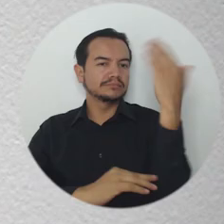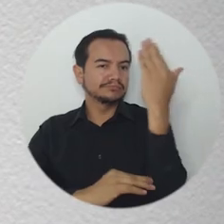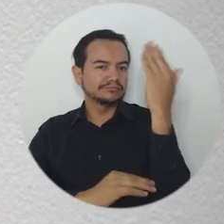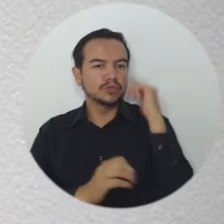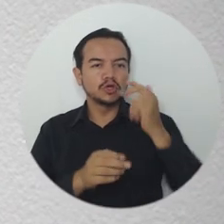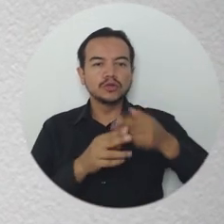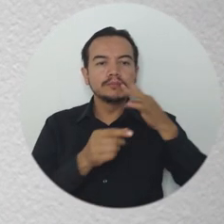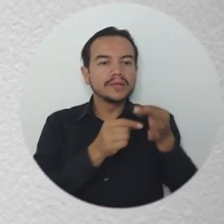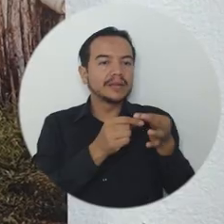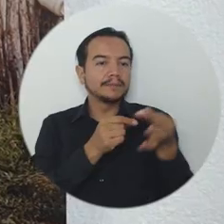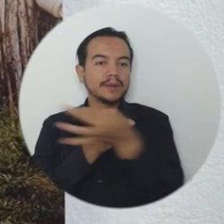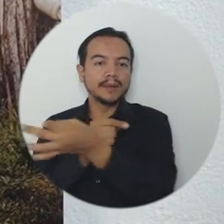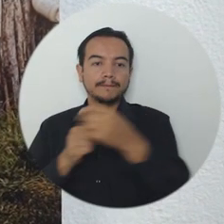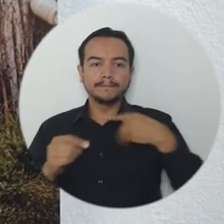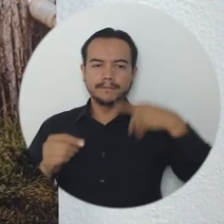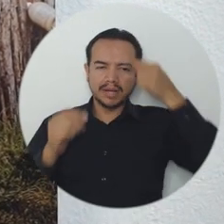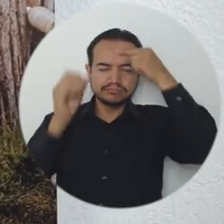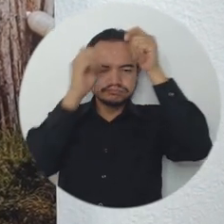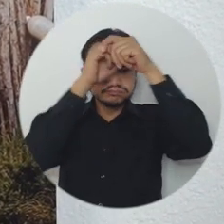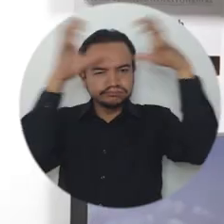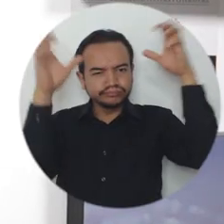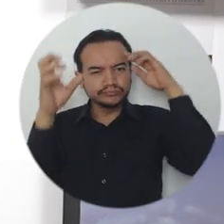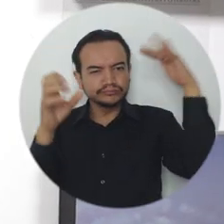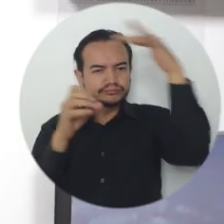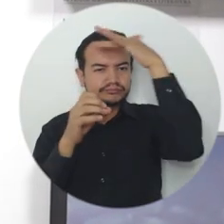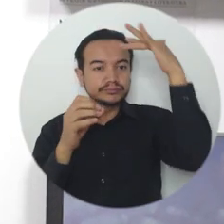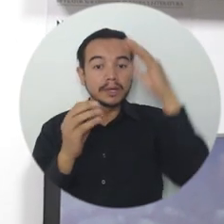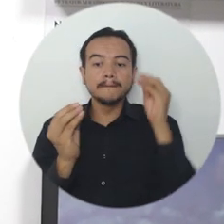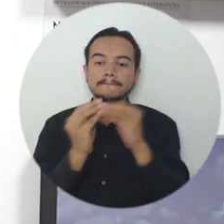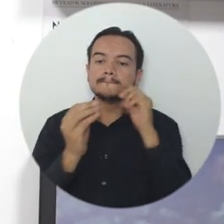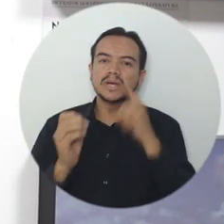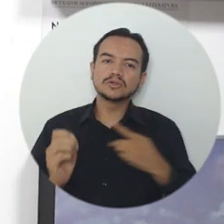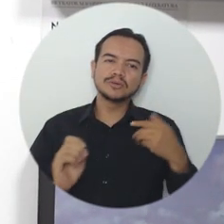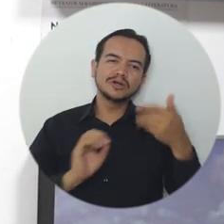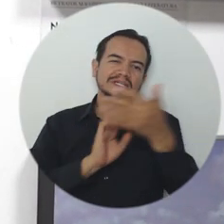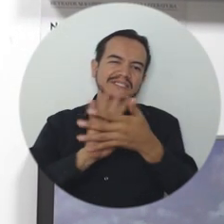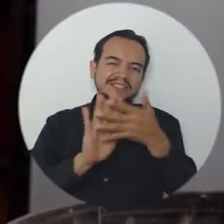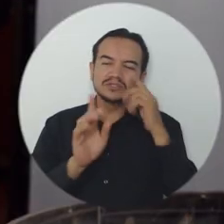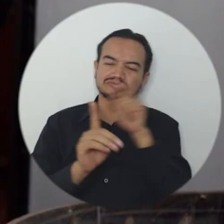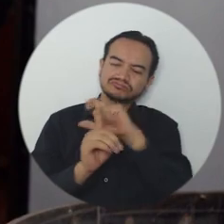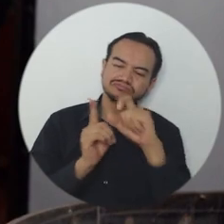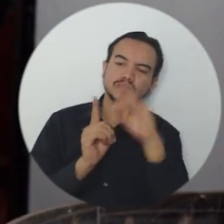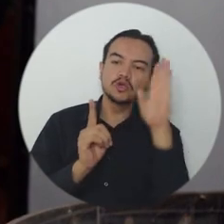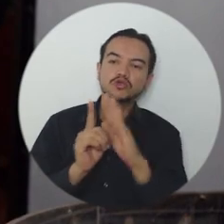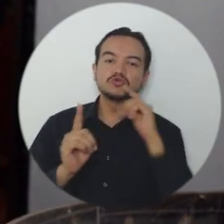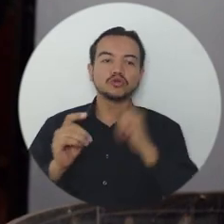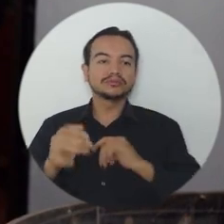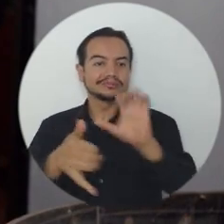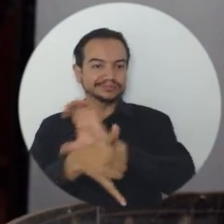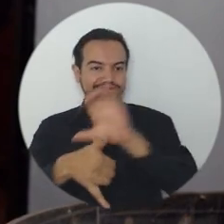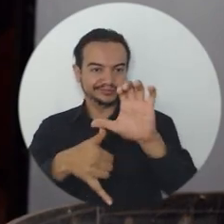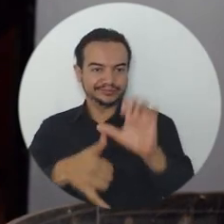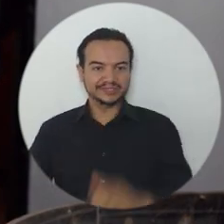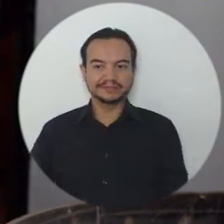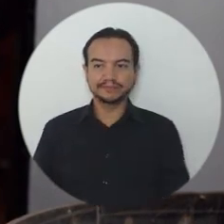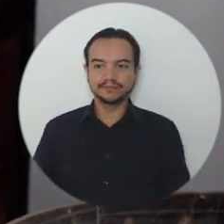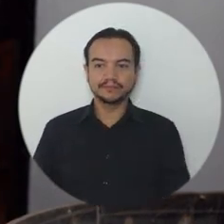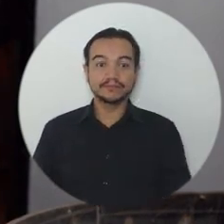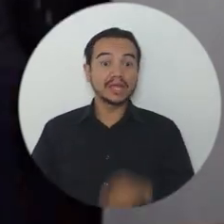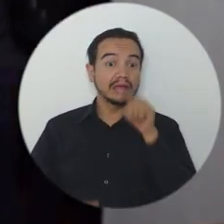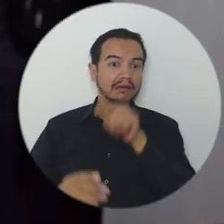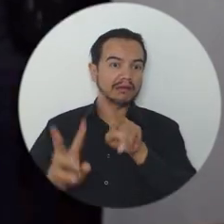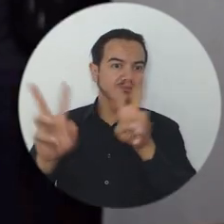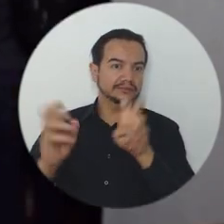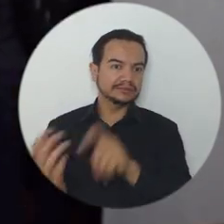Macondos y una exposición fotográfica de lugares y rostros propios del Caribe colombiano. Estas jornadas de apropiación son bien